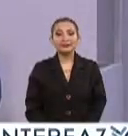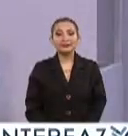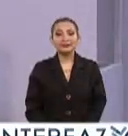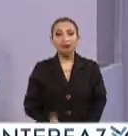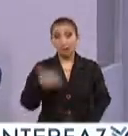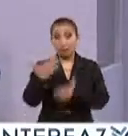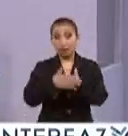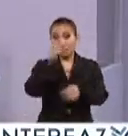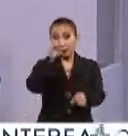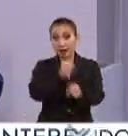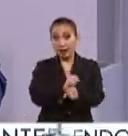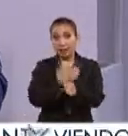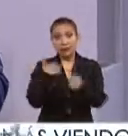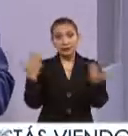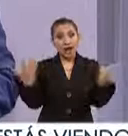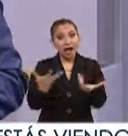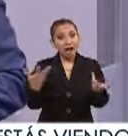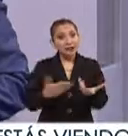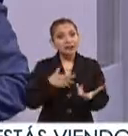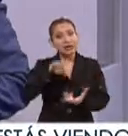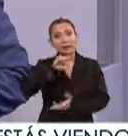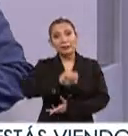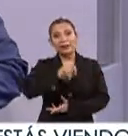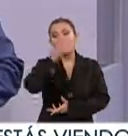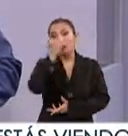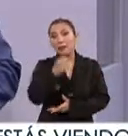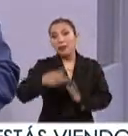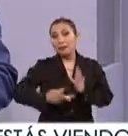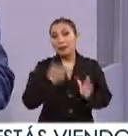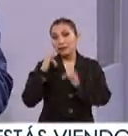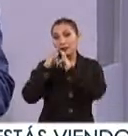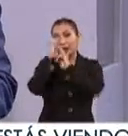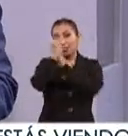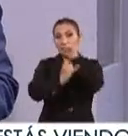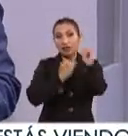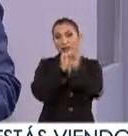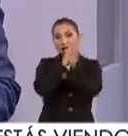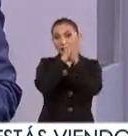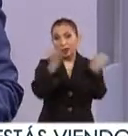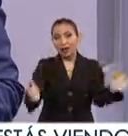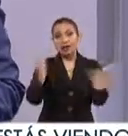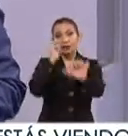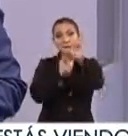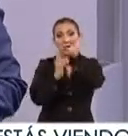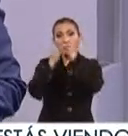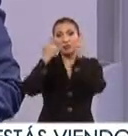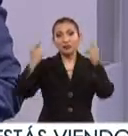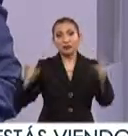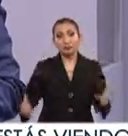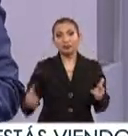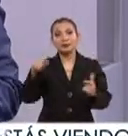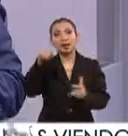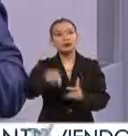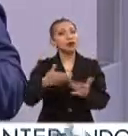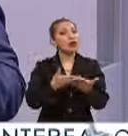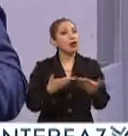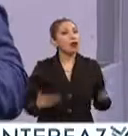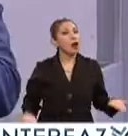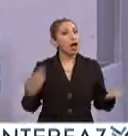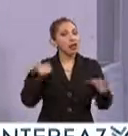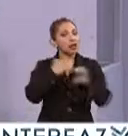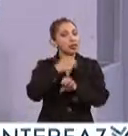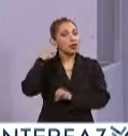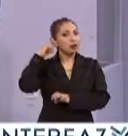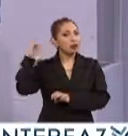Y la próxima semana se llevará a cabo la 29ª edición de la Feria Internacional del Libro de Antropología e Historia. Esta vez, el estado